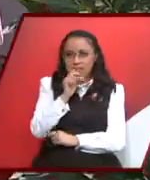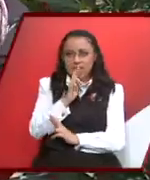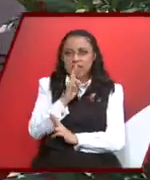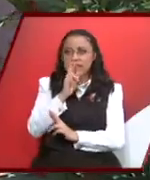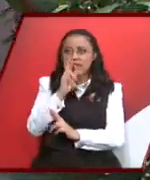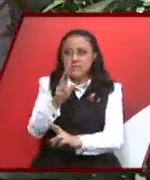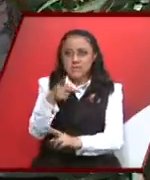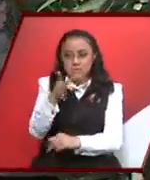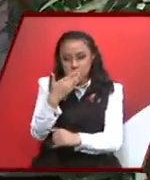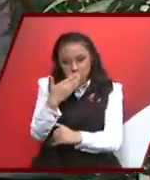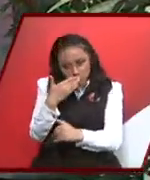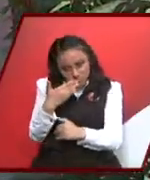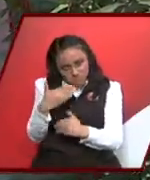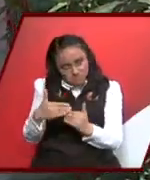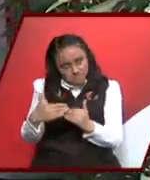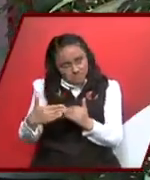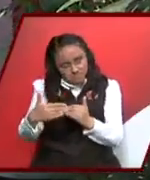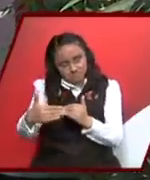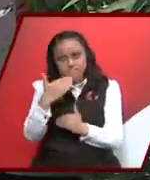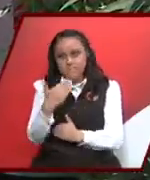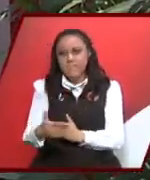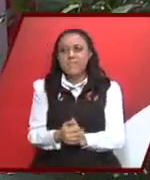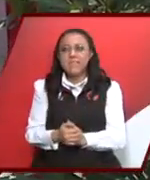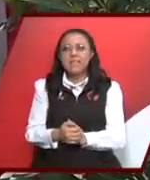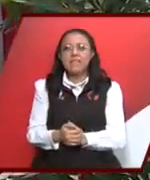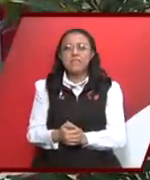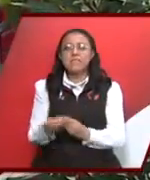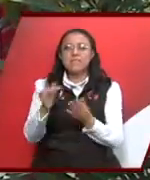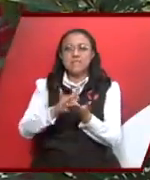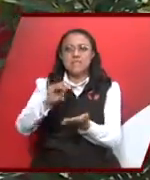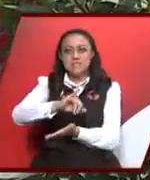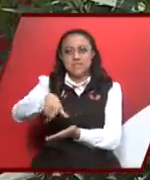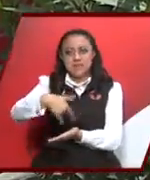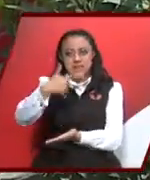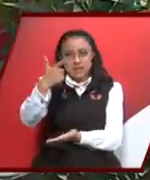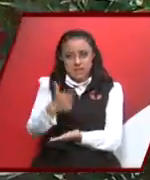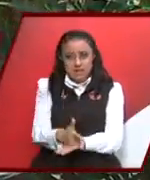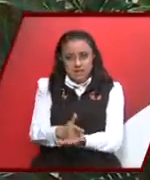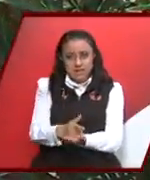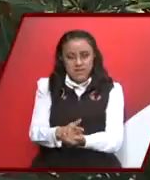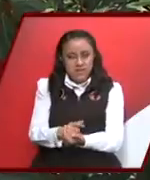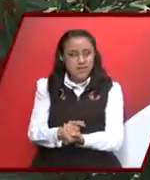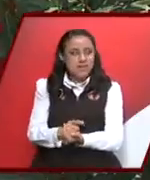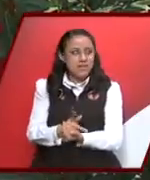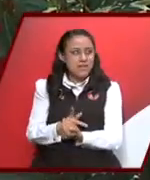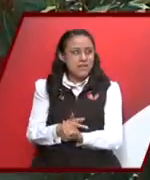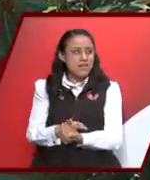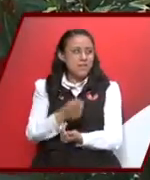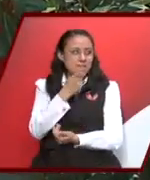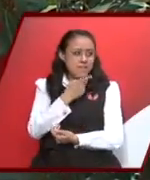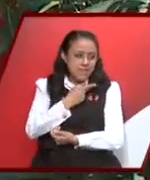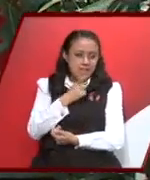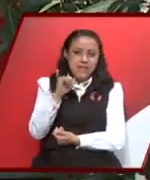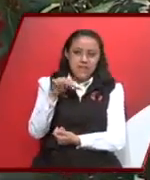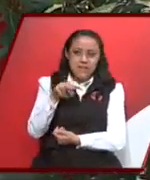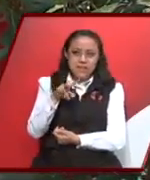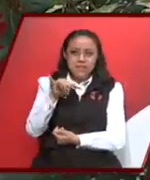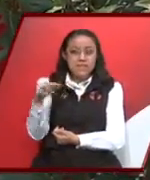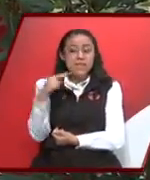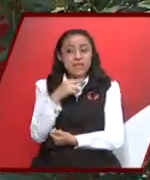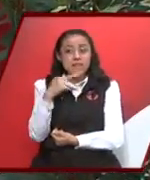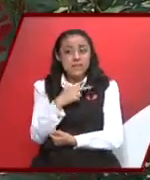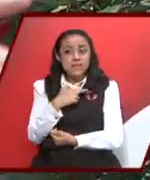pero va caminando. Y además fue gracias al señor Jorge Garralda, que el INVI habló directo